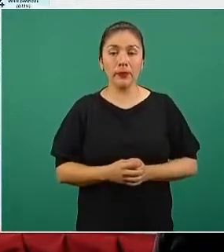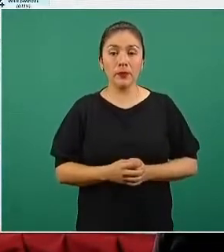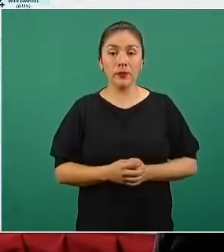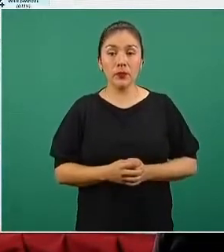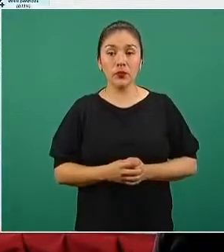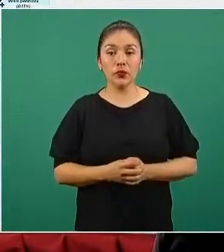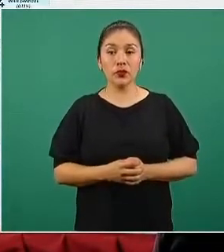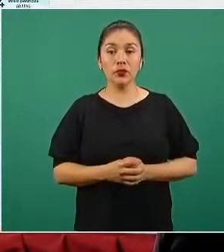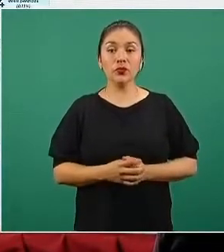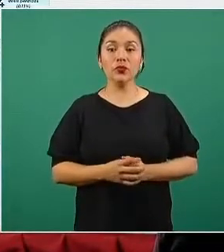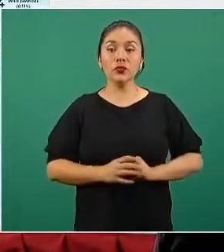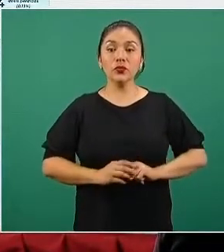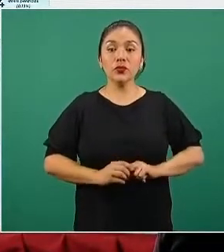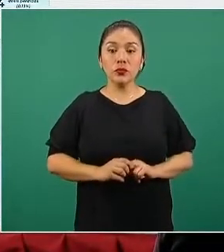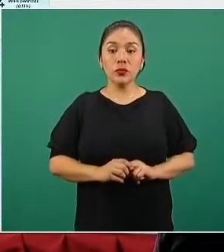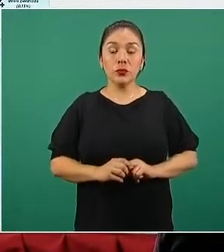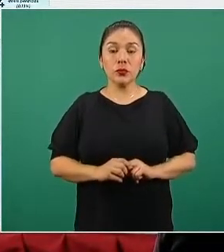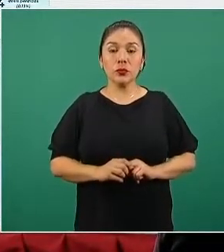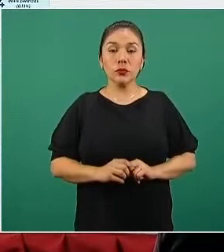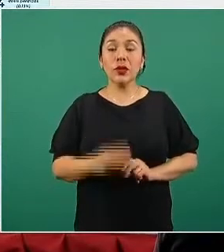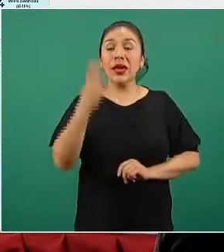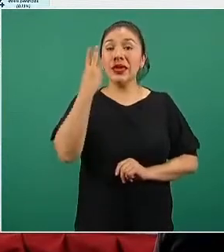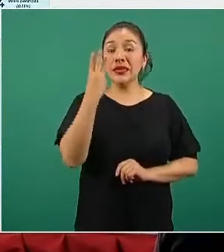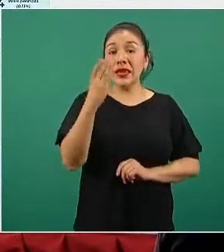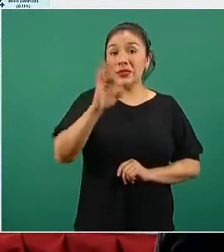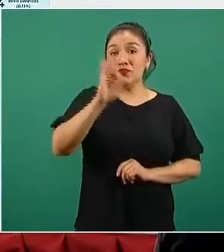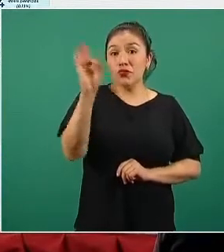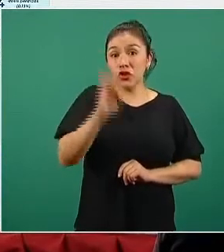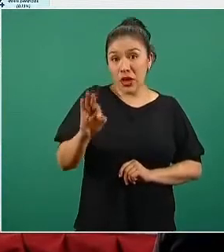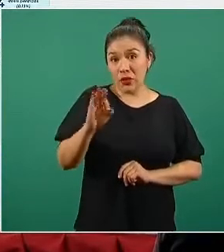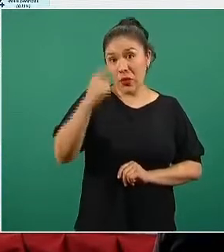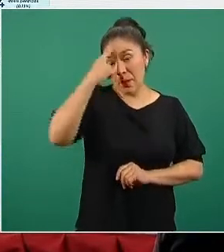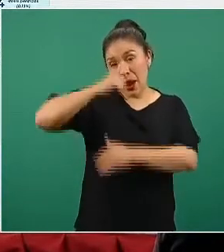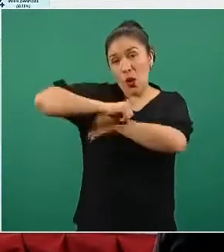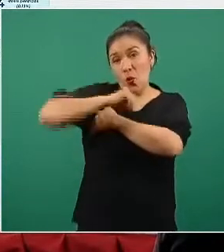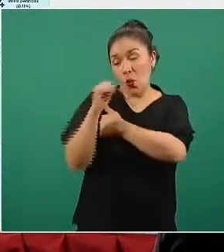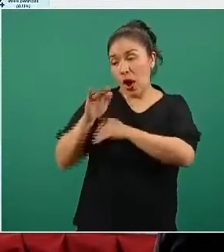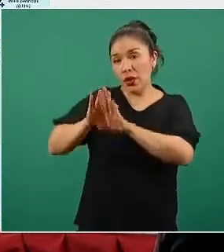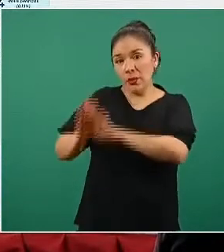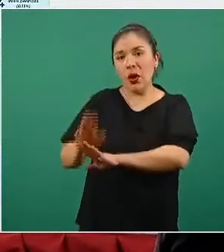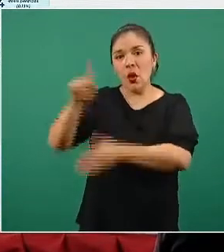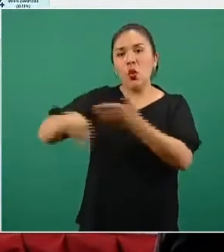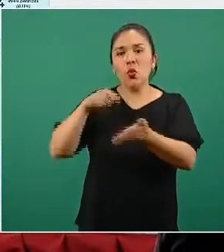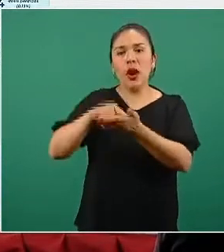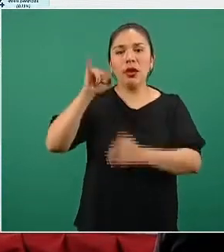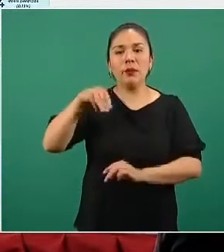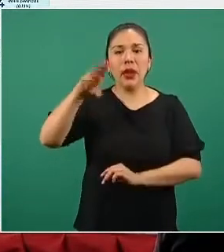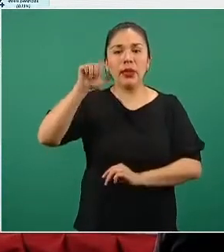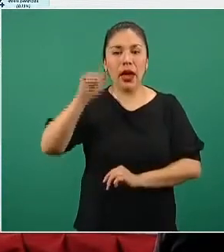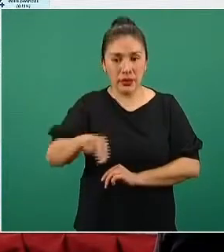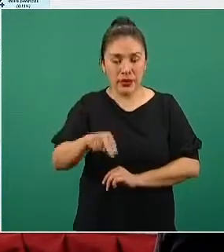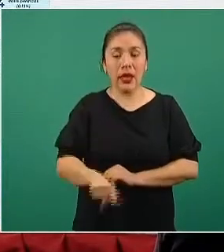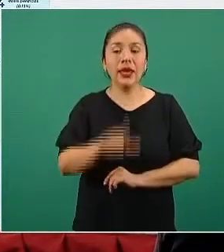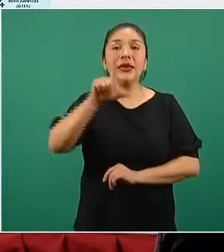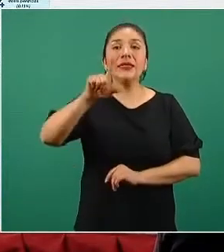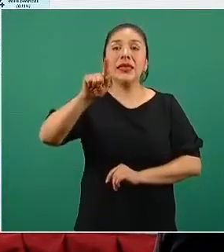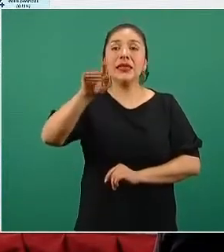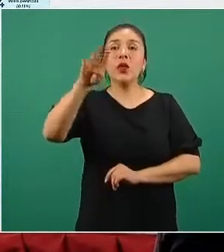El 3% de dosis de reserva en el INCAN, el 79%